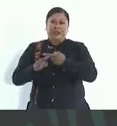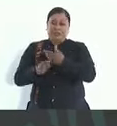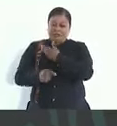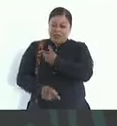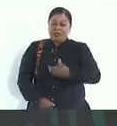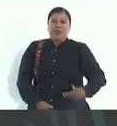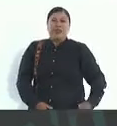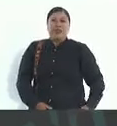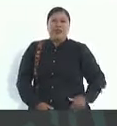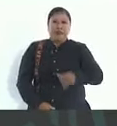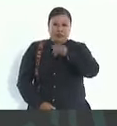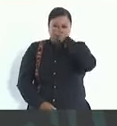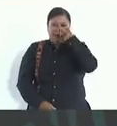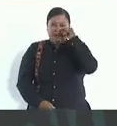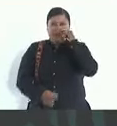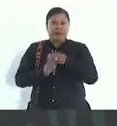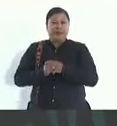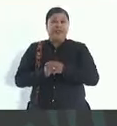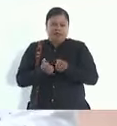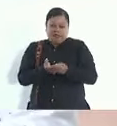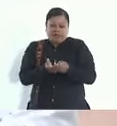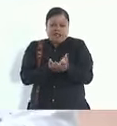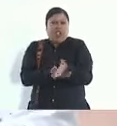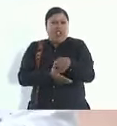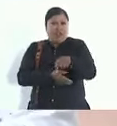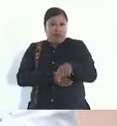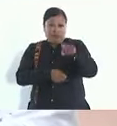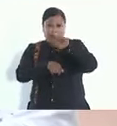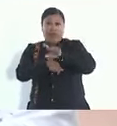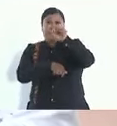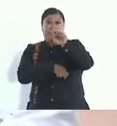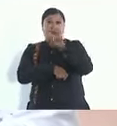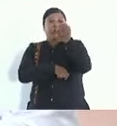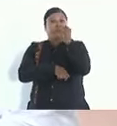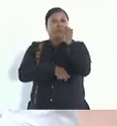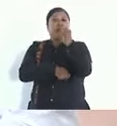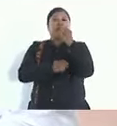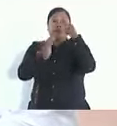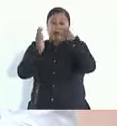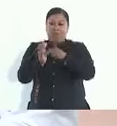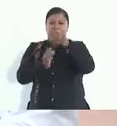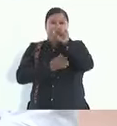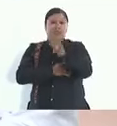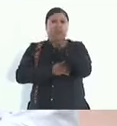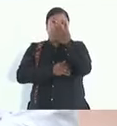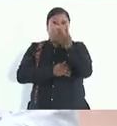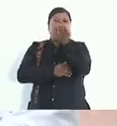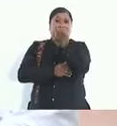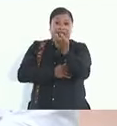Juárez. Hoy, 21 de septiembre del 2024, es una fecha